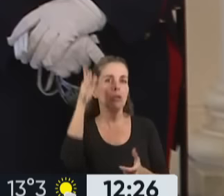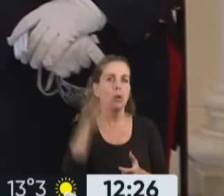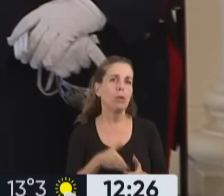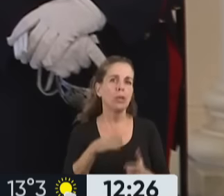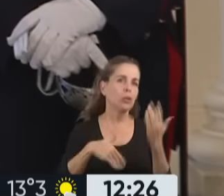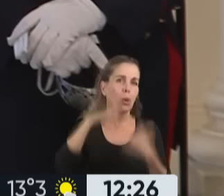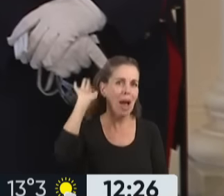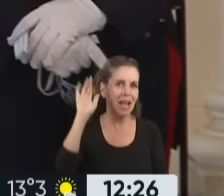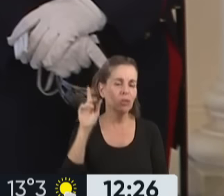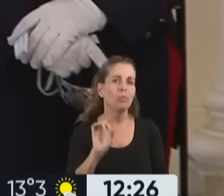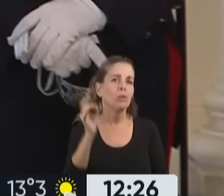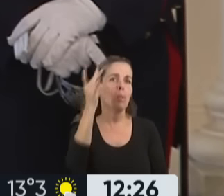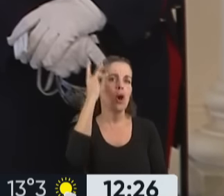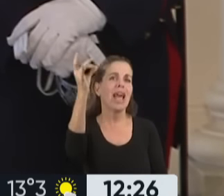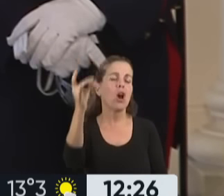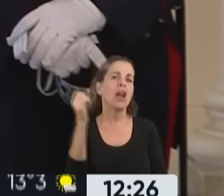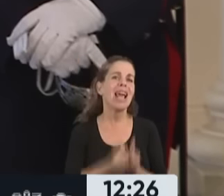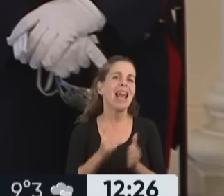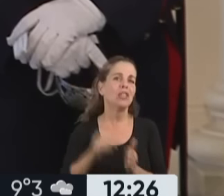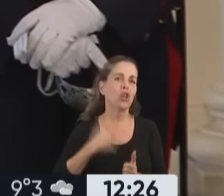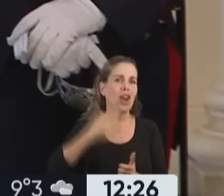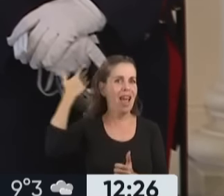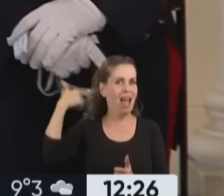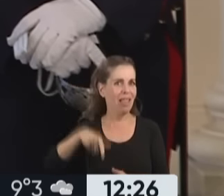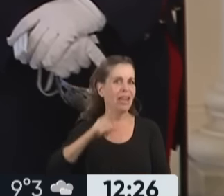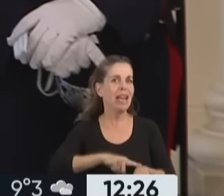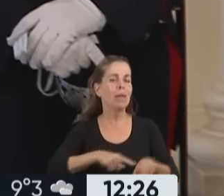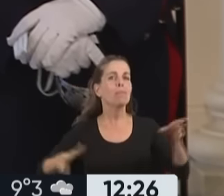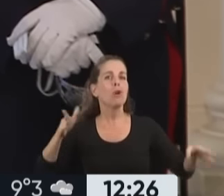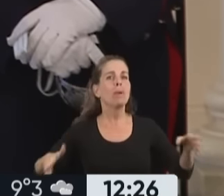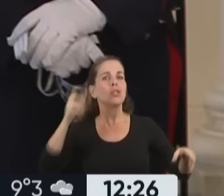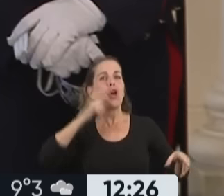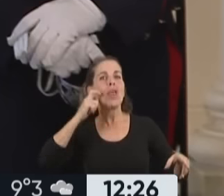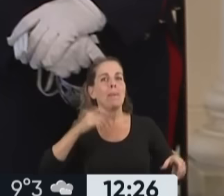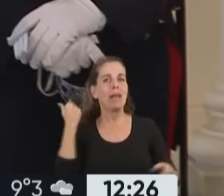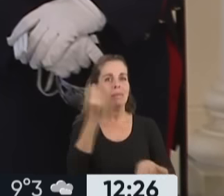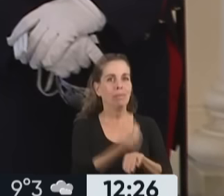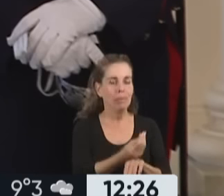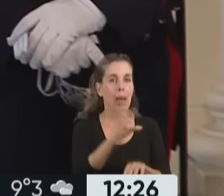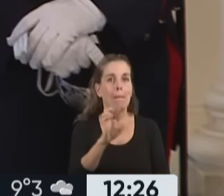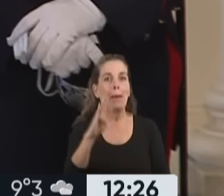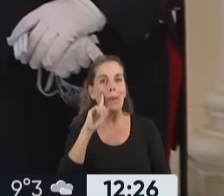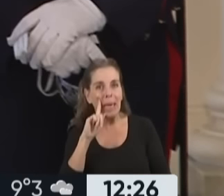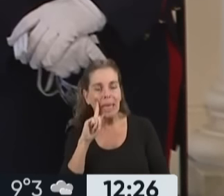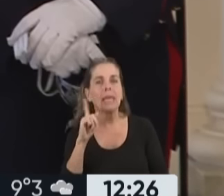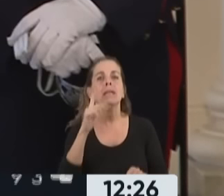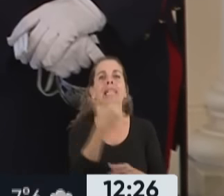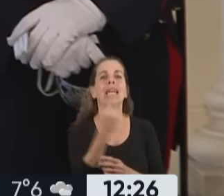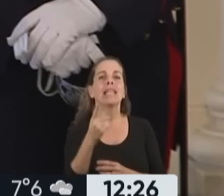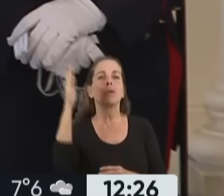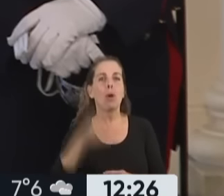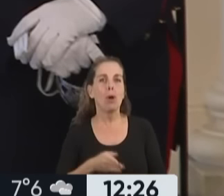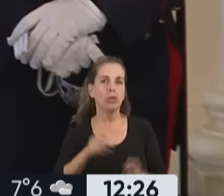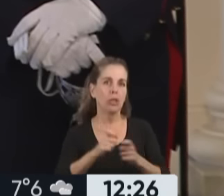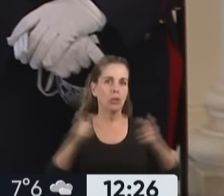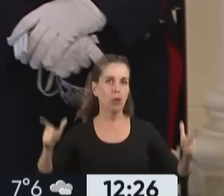48%, único en la historia que creció de esa forma en ese tiempo, y el PBI interno per cápita el